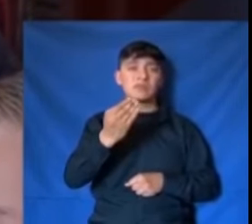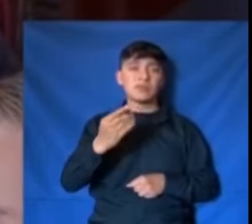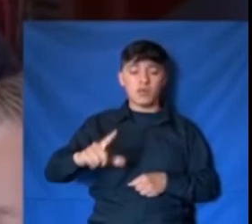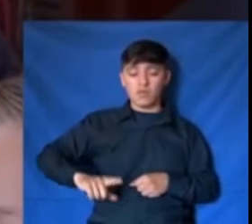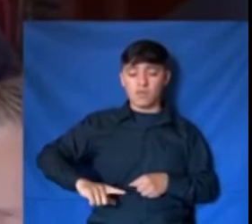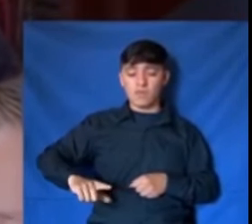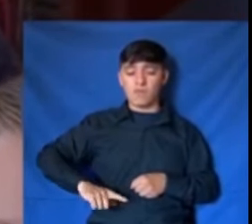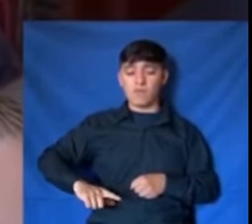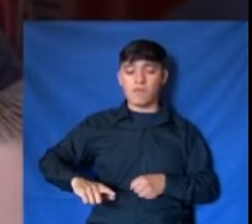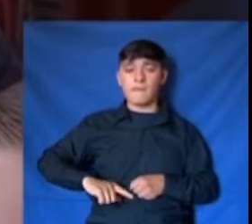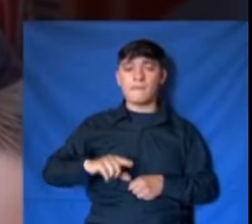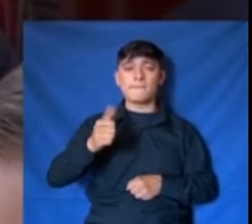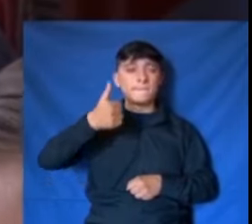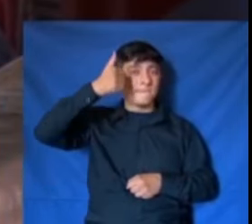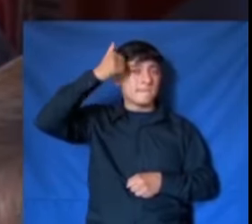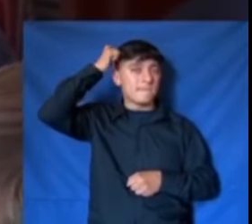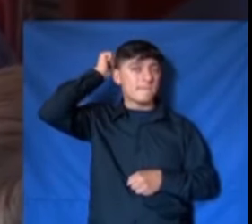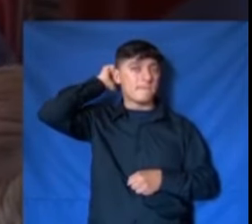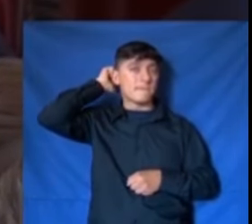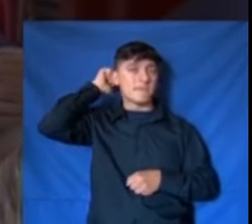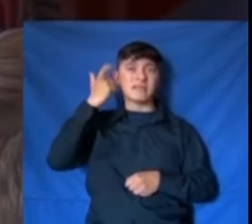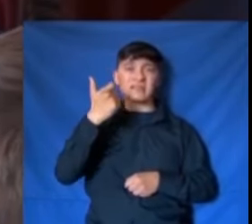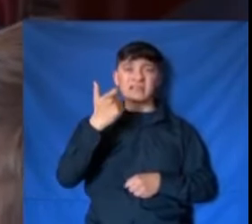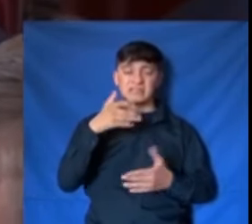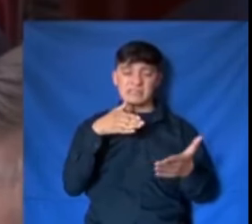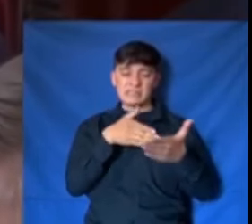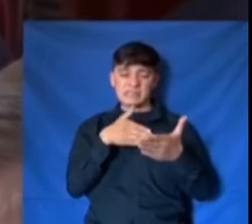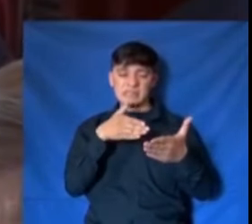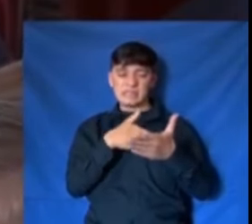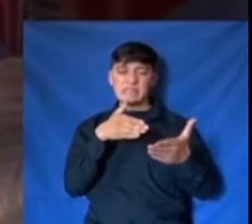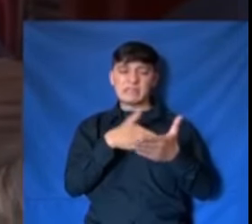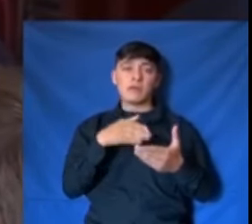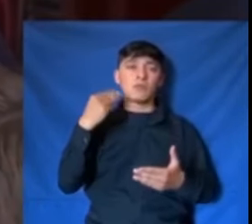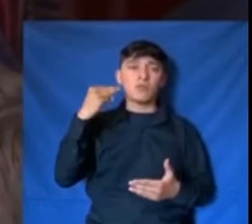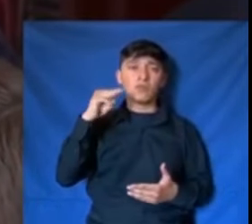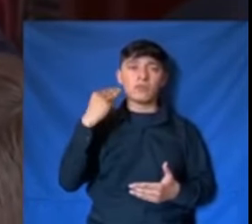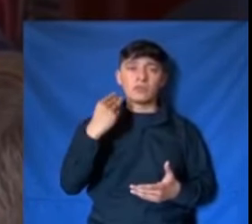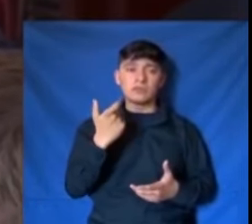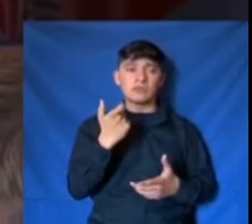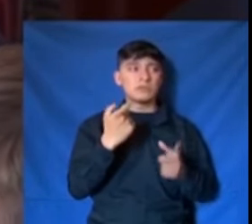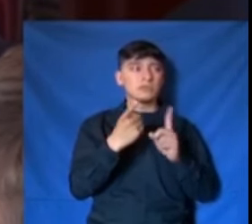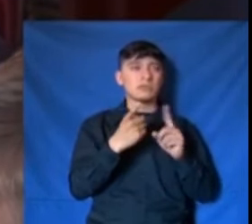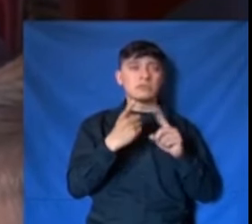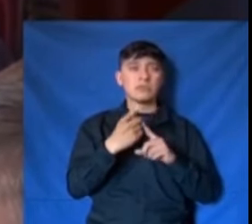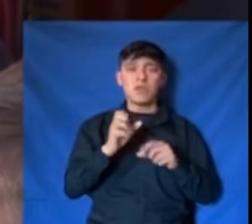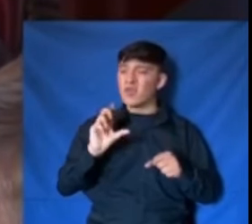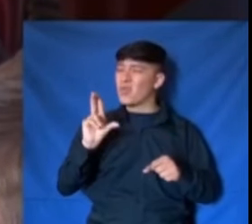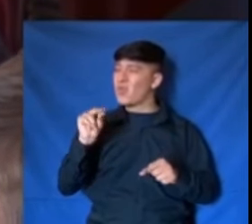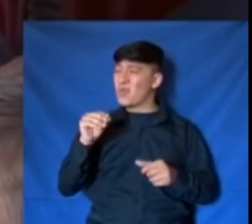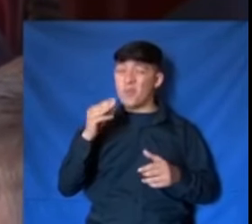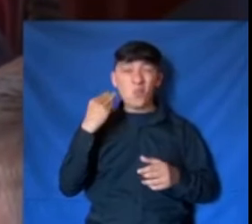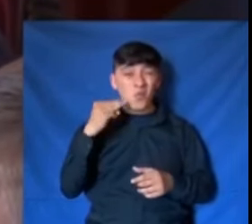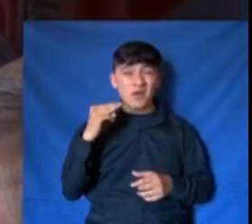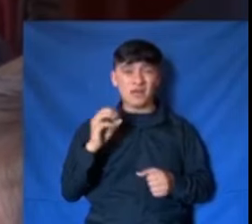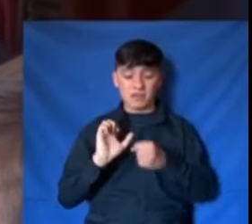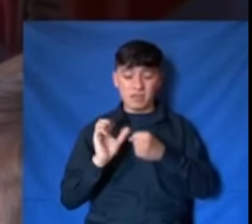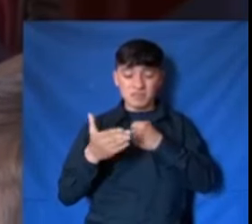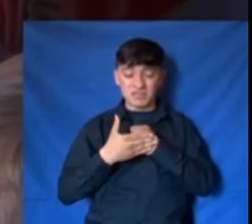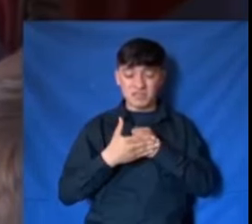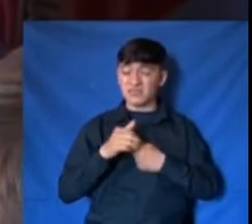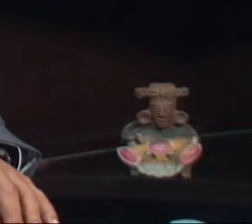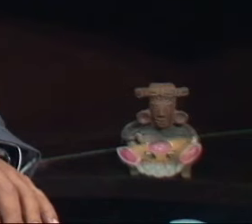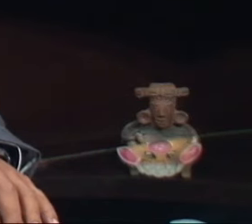para que levante el bloqueo económico que tiene sobre los morelianos, no sobre la administración de Alfonso